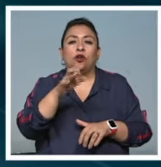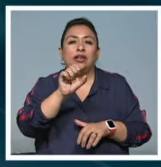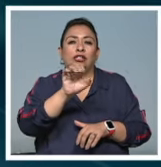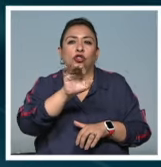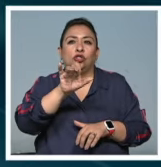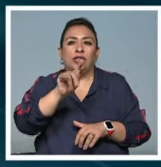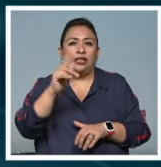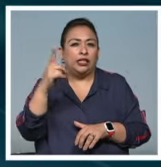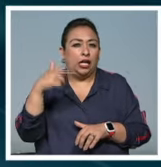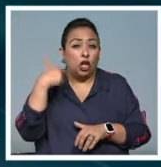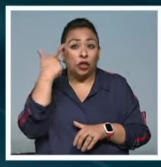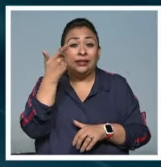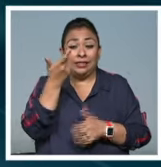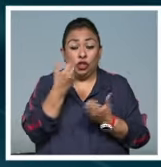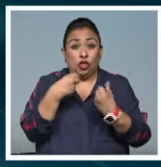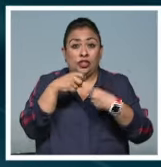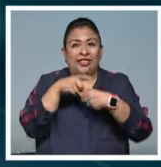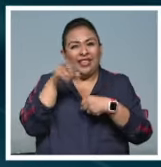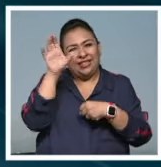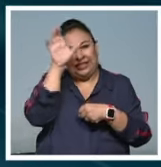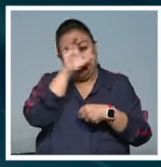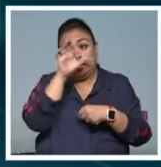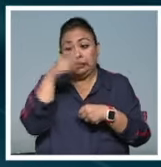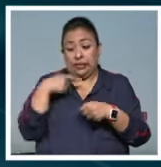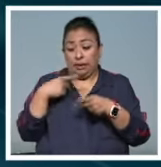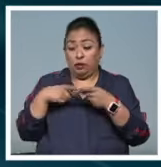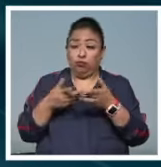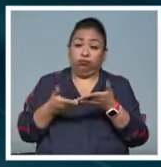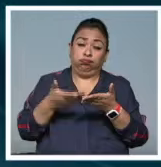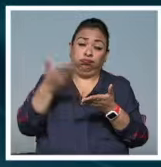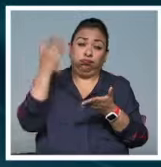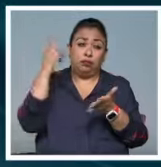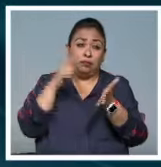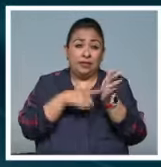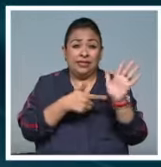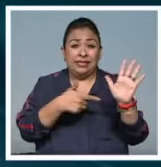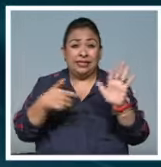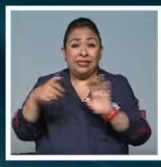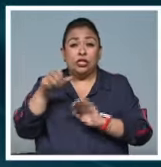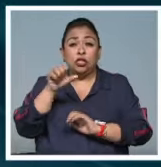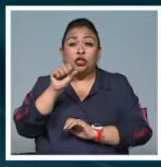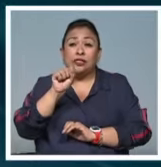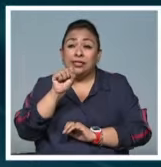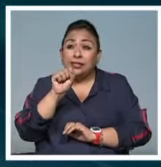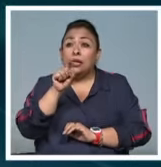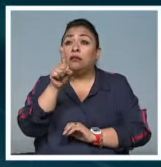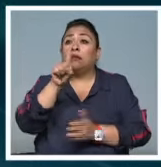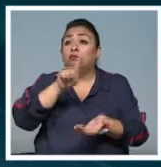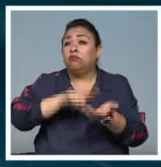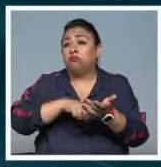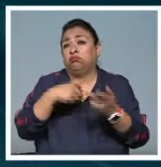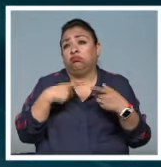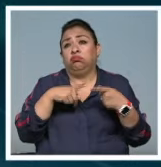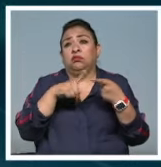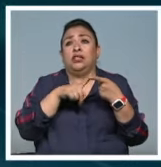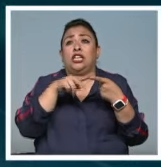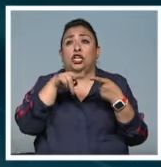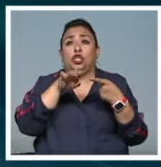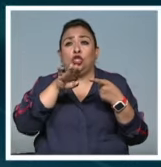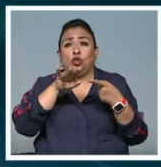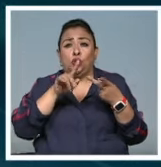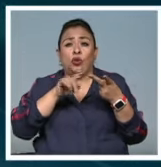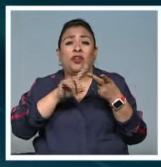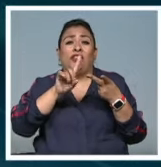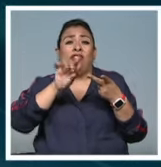of London, esta sociedad científica cuyo origen se remonta a 1660 y a la que han pertenecido figuras como Isaac Newton y